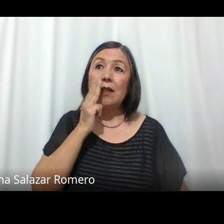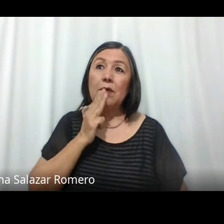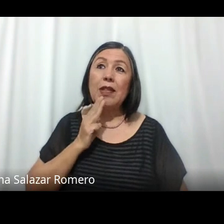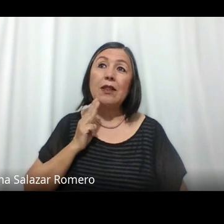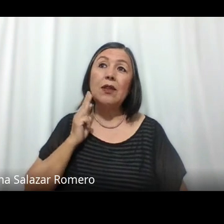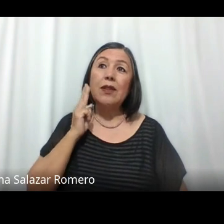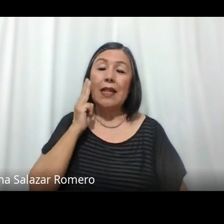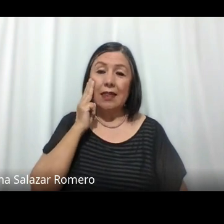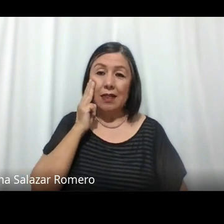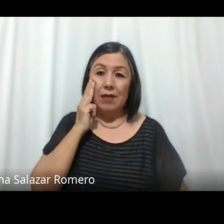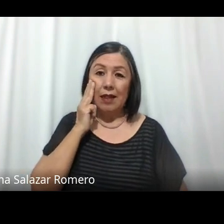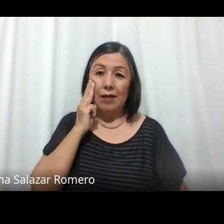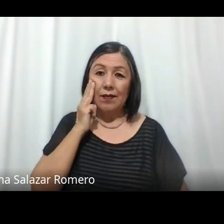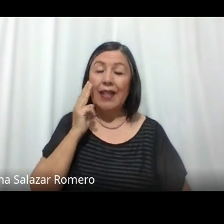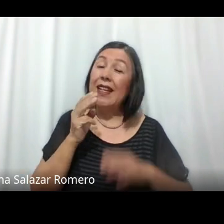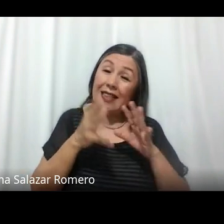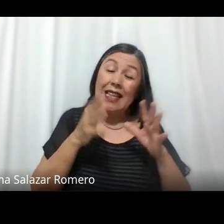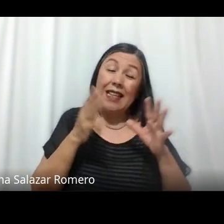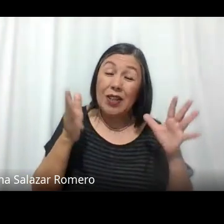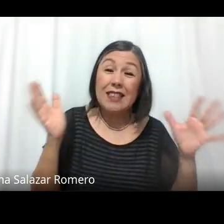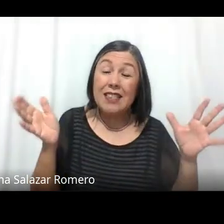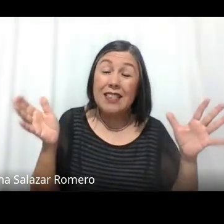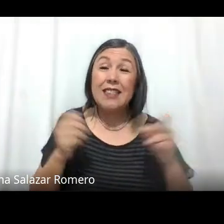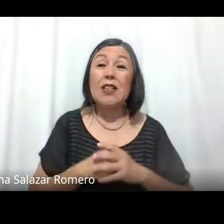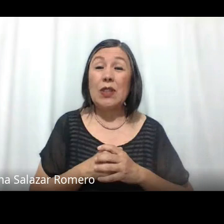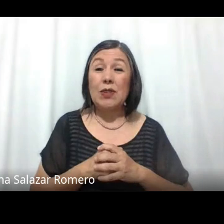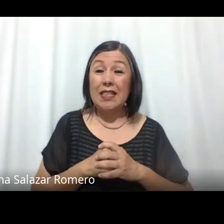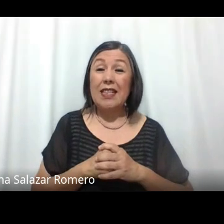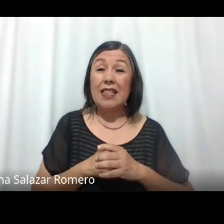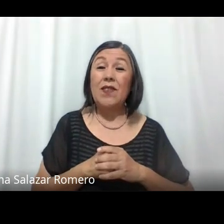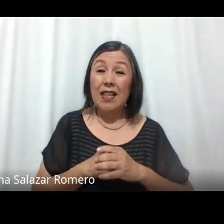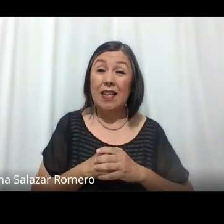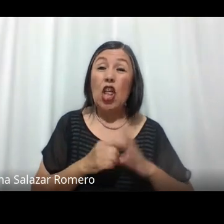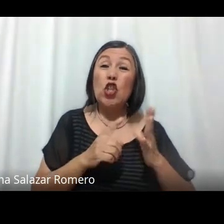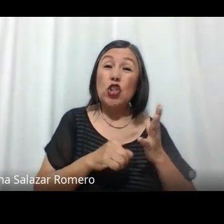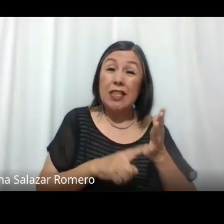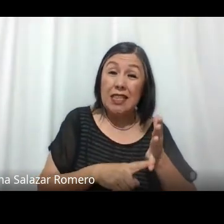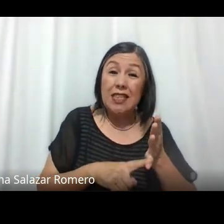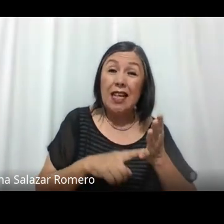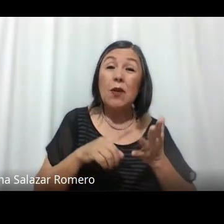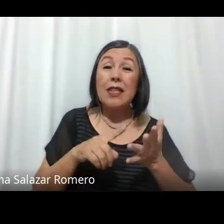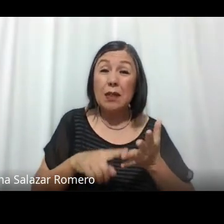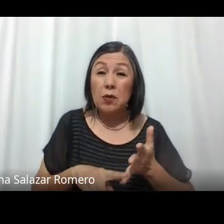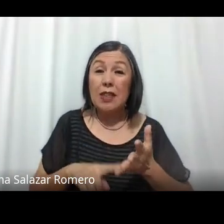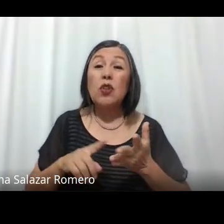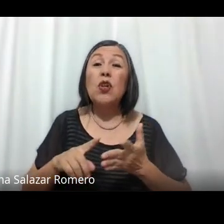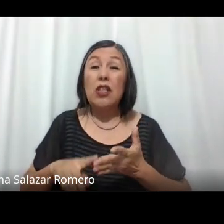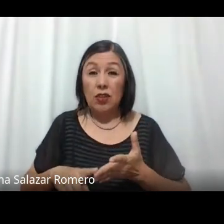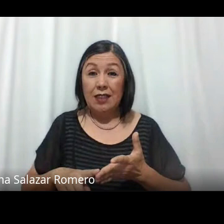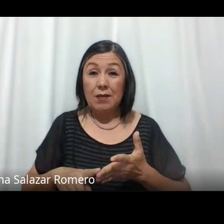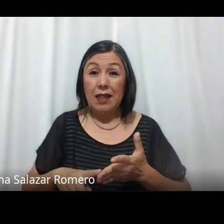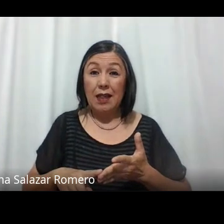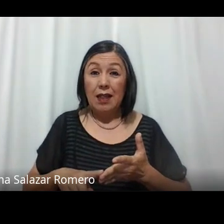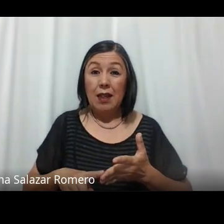es el movimiento y aquí termina. En todas las señas es en lo que ustedes se tienen que fijar, dónde inicia, cuál es el movimiento y